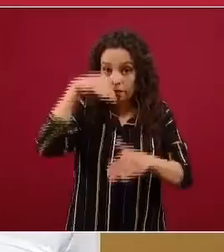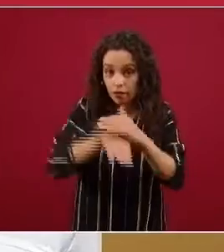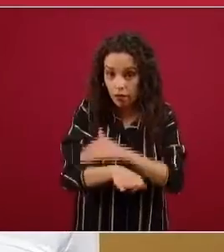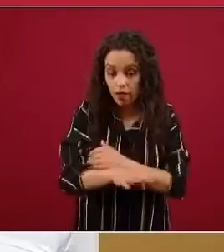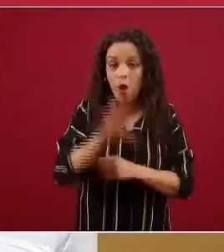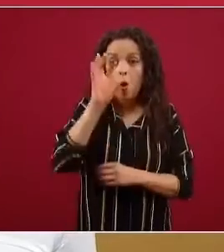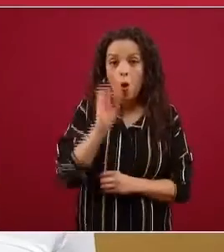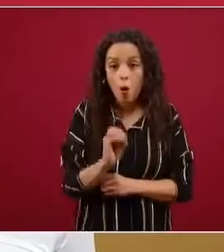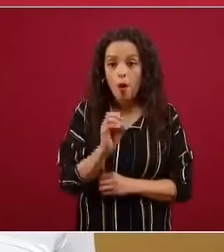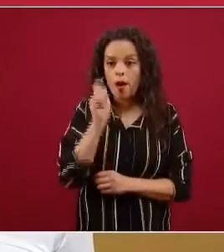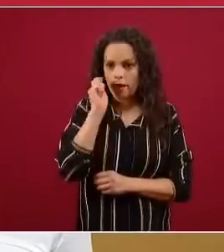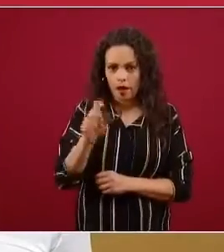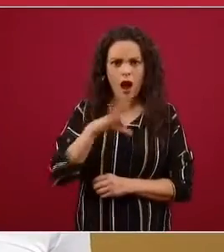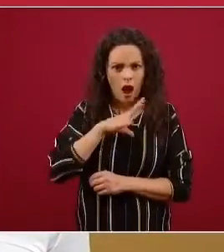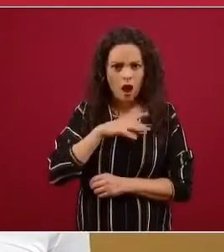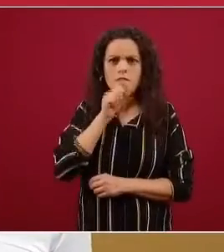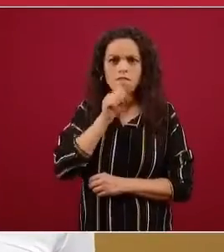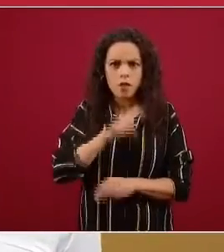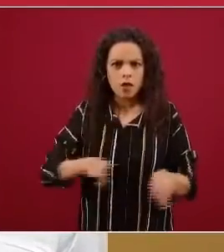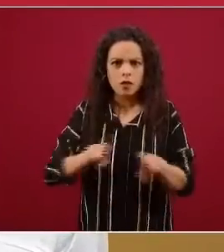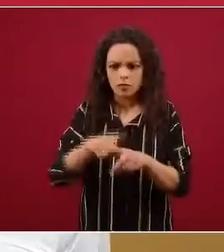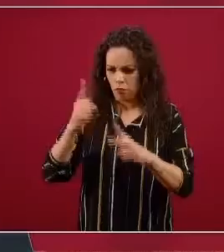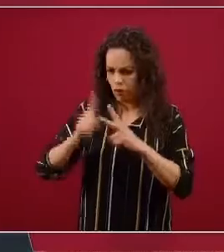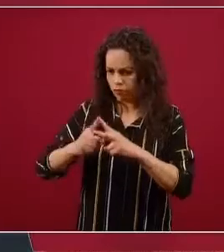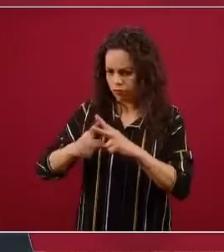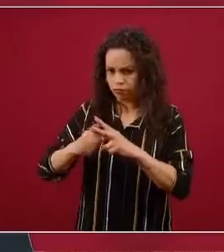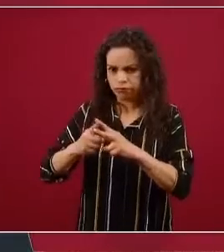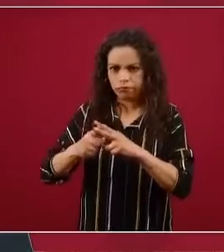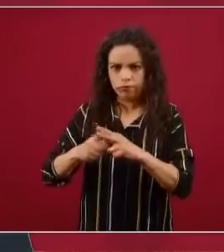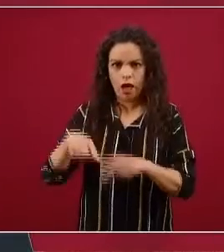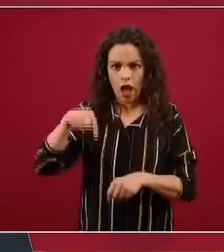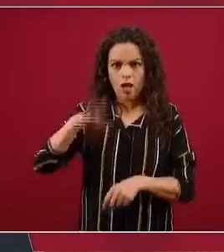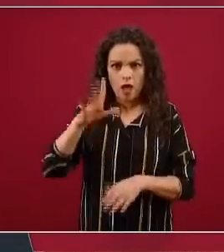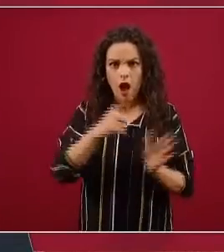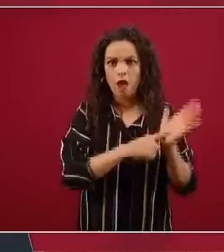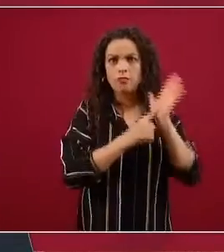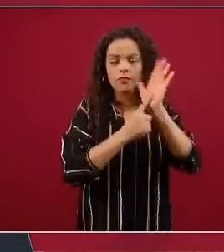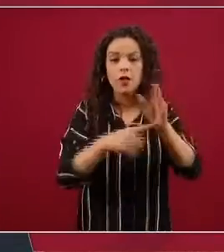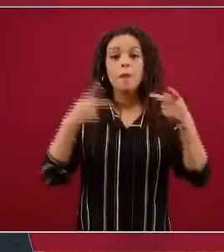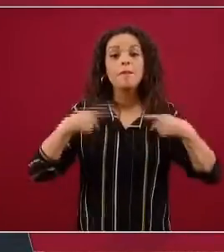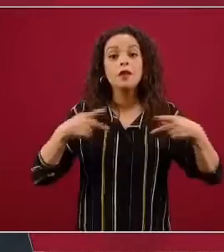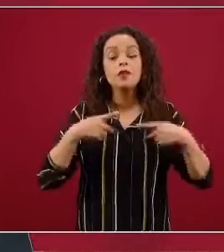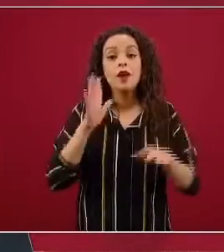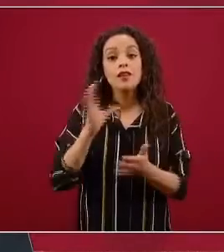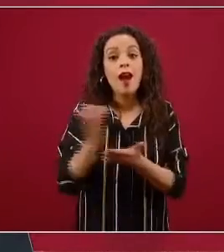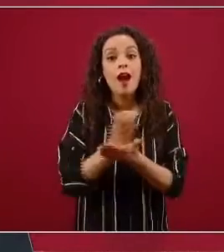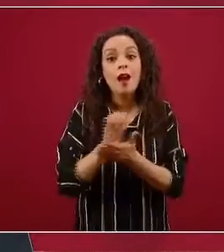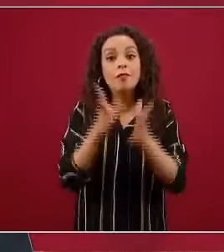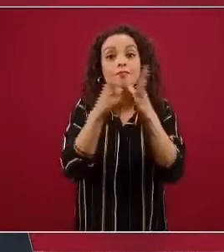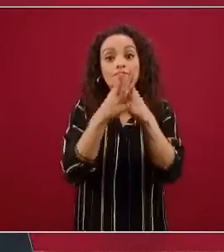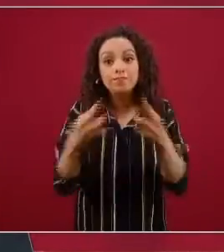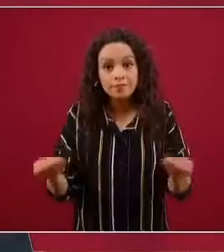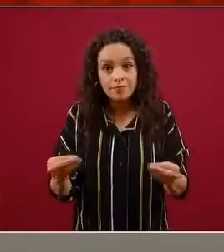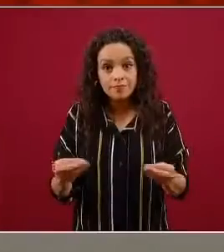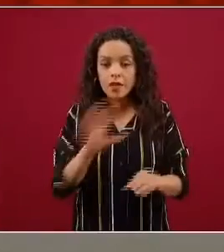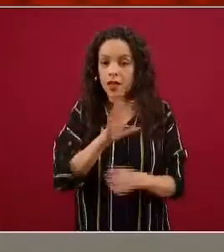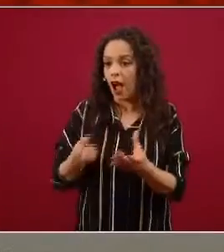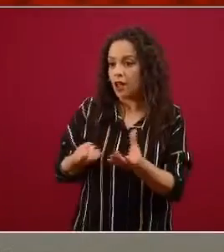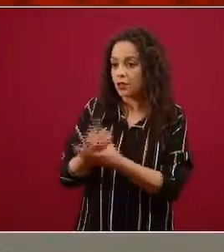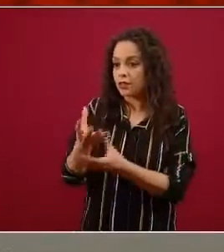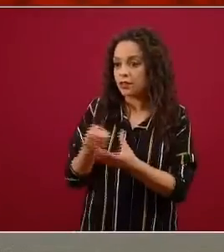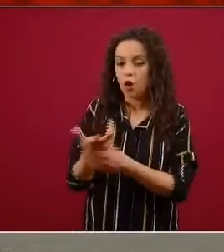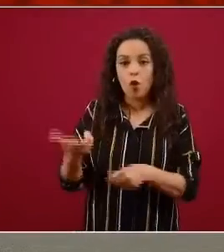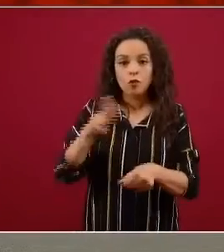hay estadísticas de aspectos que son positivos y los presentamos aquí, la recuperación, los egresos